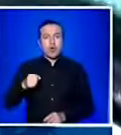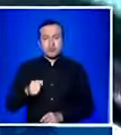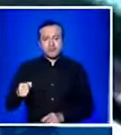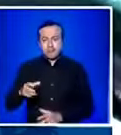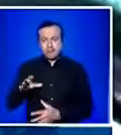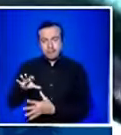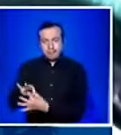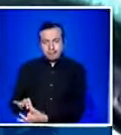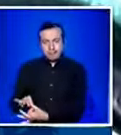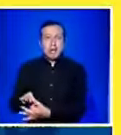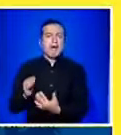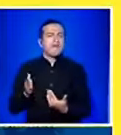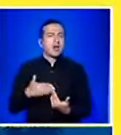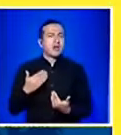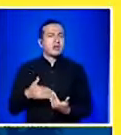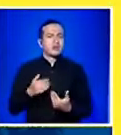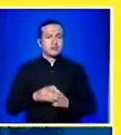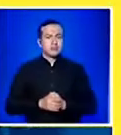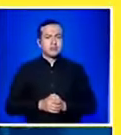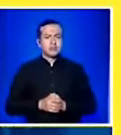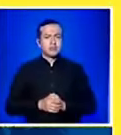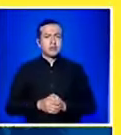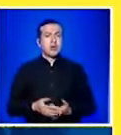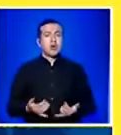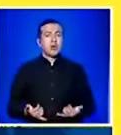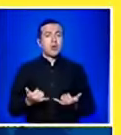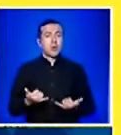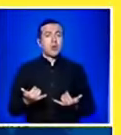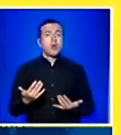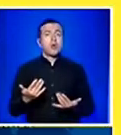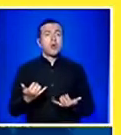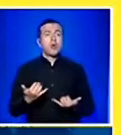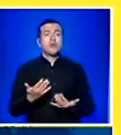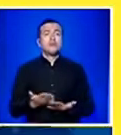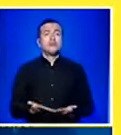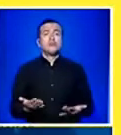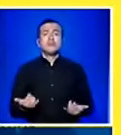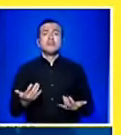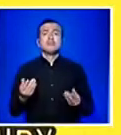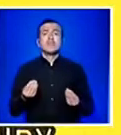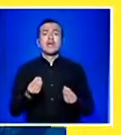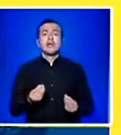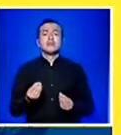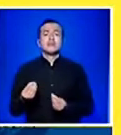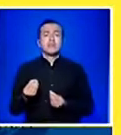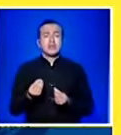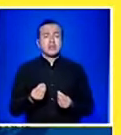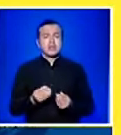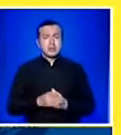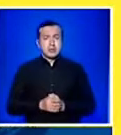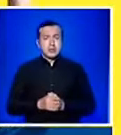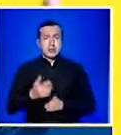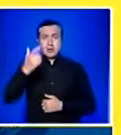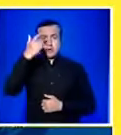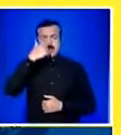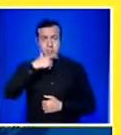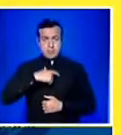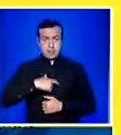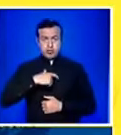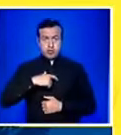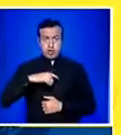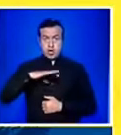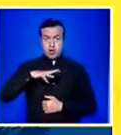de fácil uso. Los implementos que tenemos, más que nada, lo que hacen es que la persona que va a